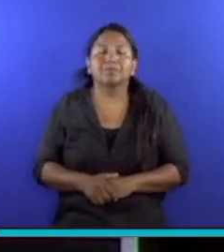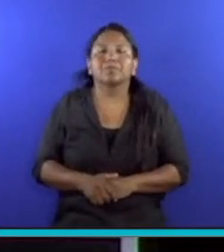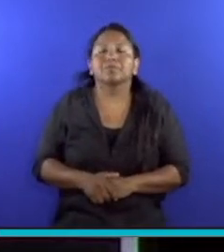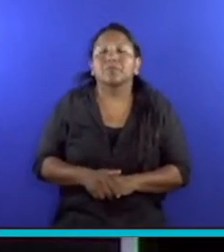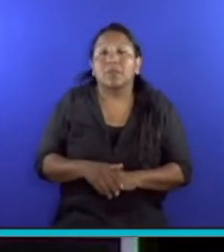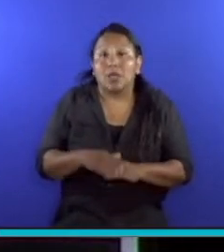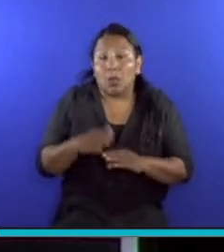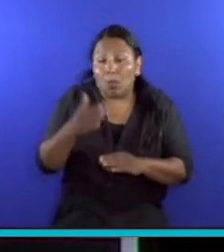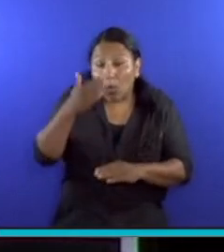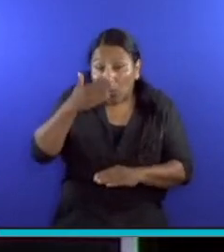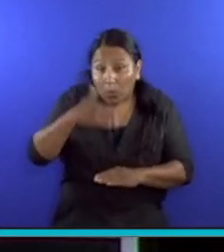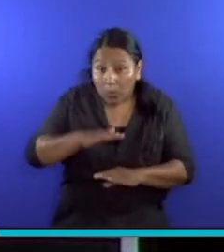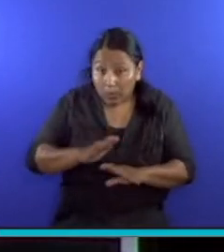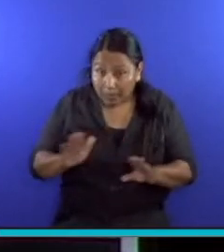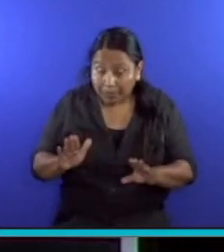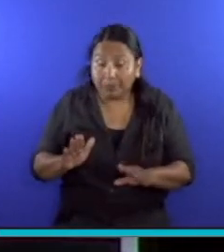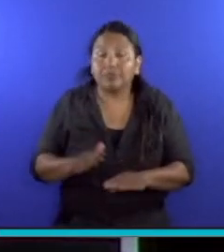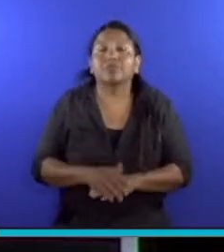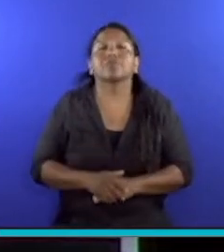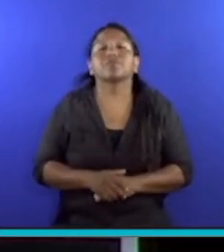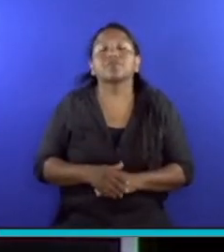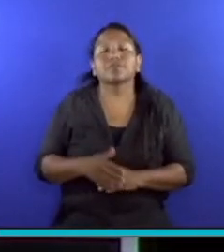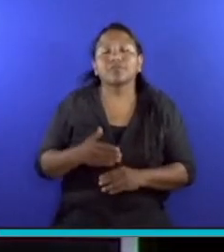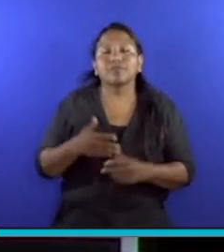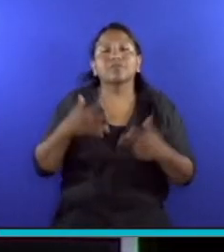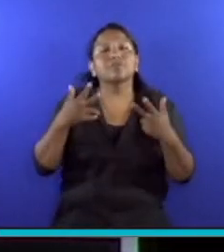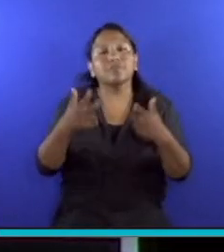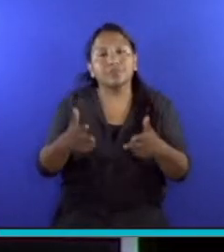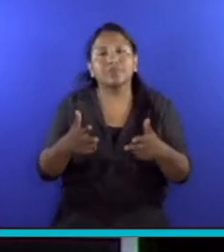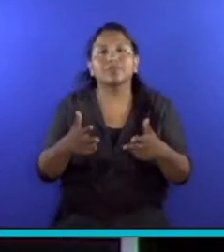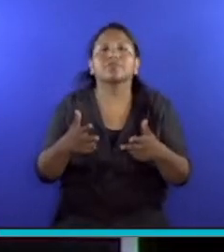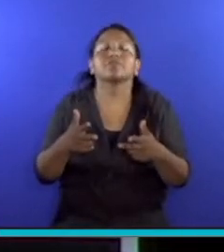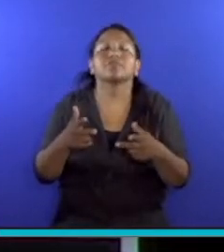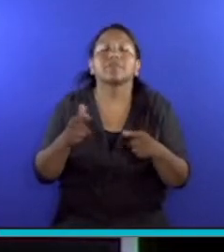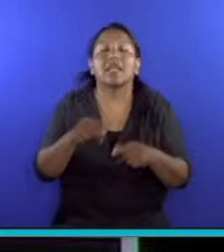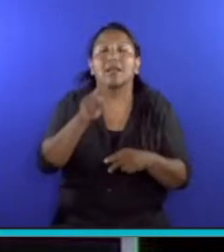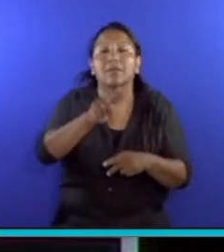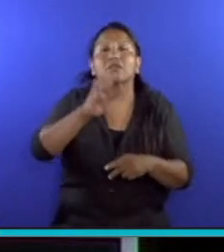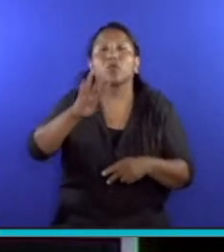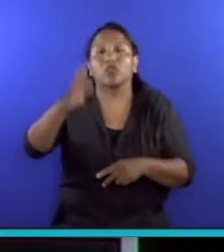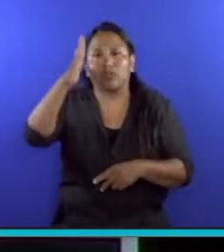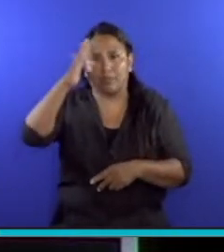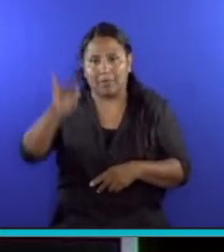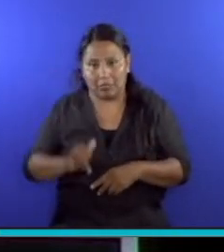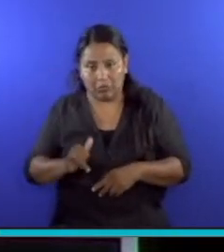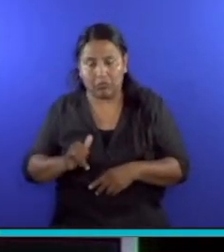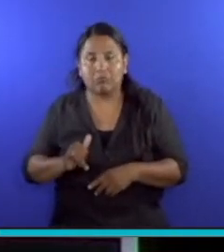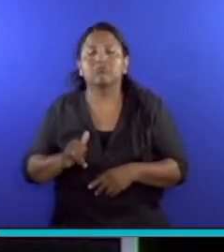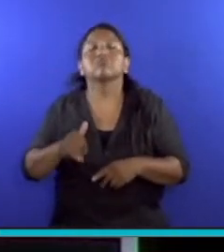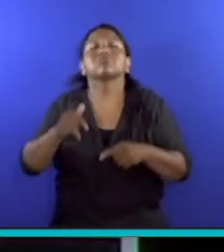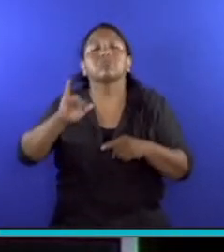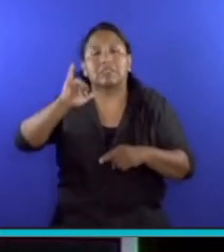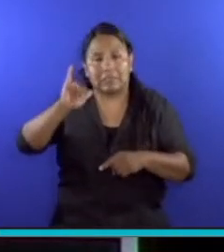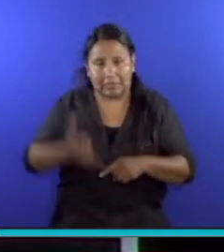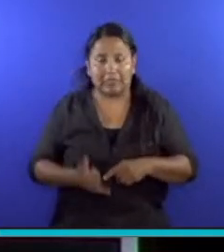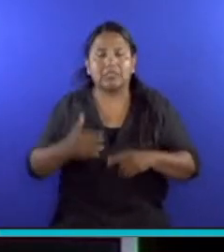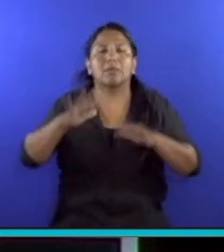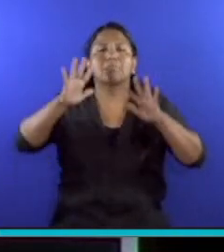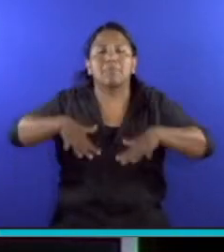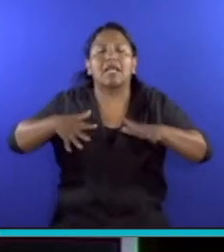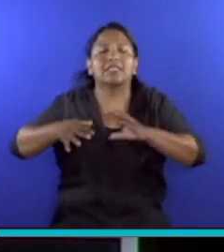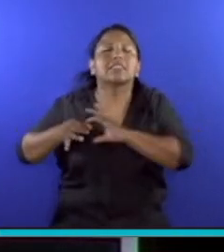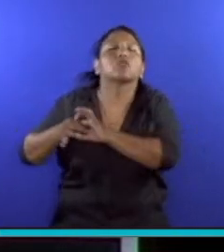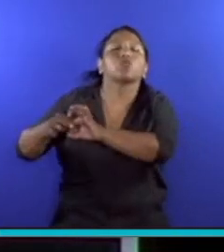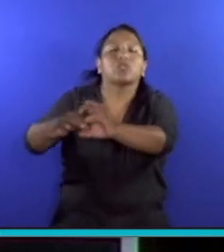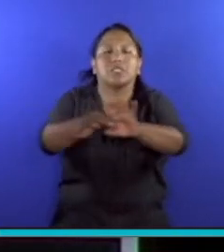presidente, decir que efectivamente el 24 de marzo habrá una marcha unitaria. Tenemos que